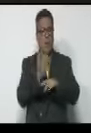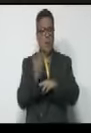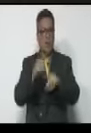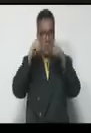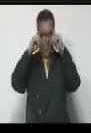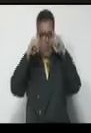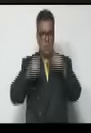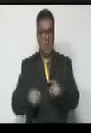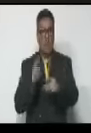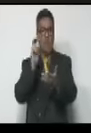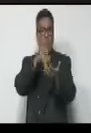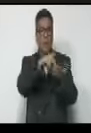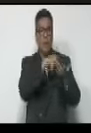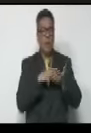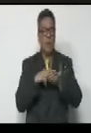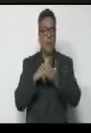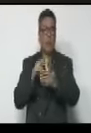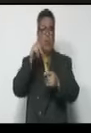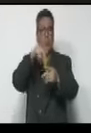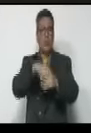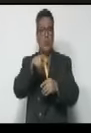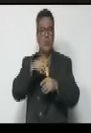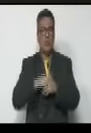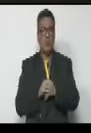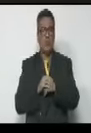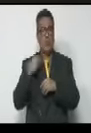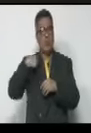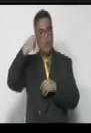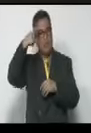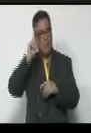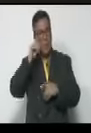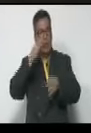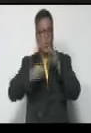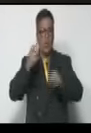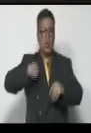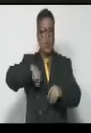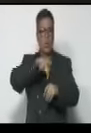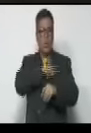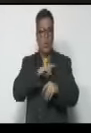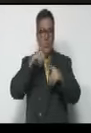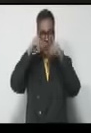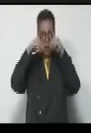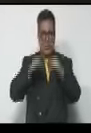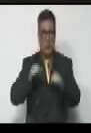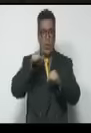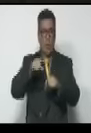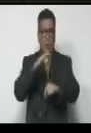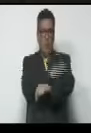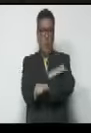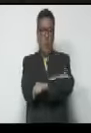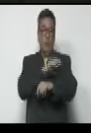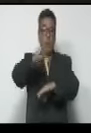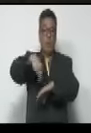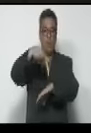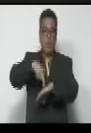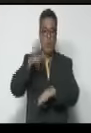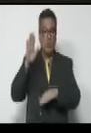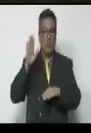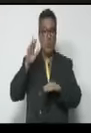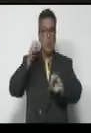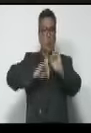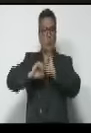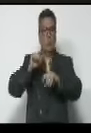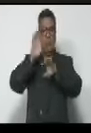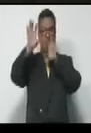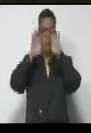la decisión de participar en la elección del año 2020. Creemos que es injusto para con esta oposición, que ha sido una oposición nacionalista comprometida con la defensa